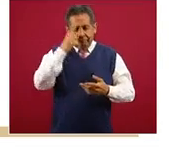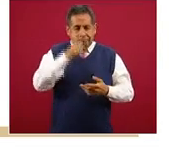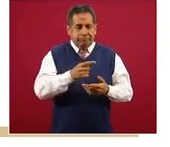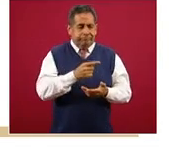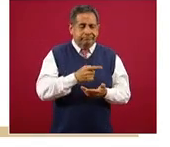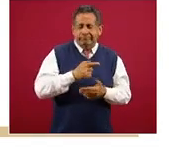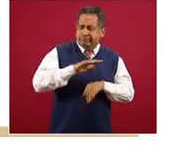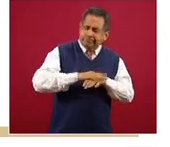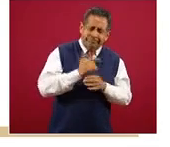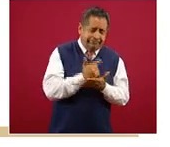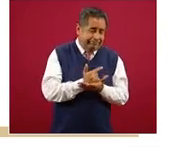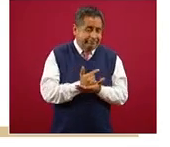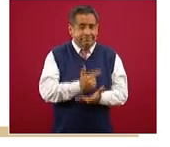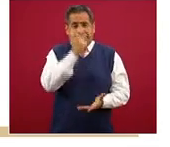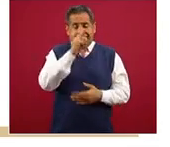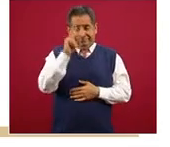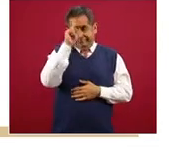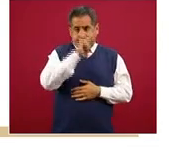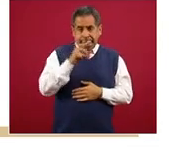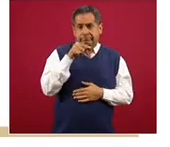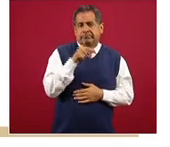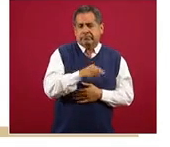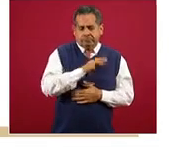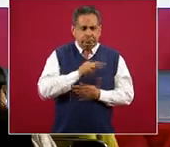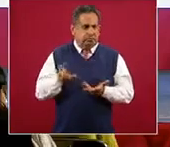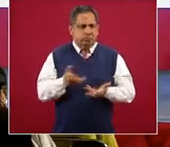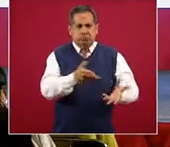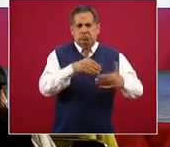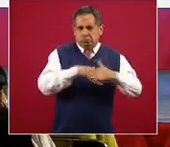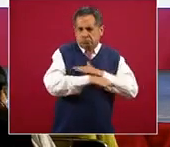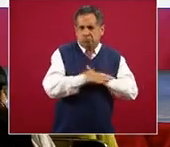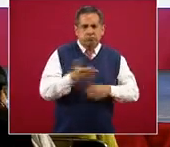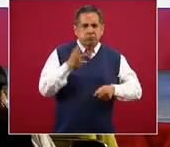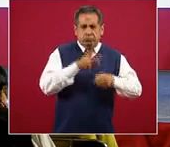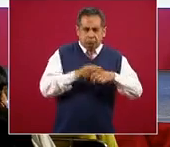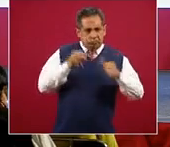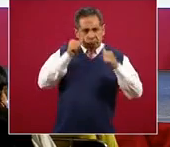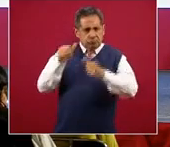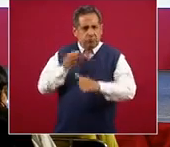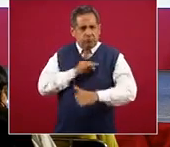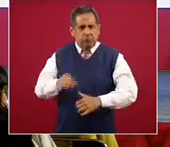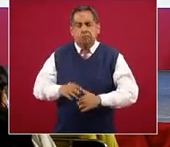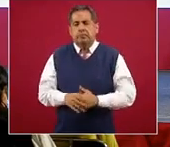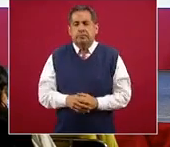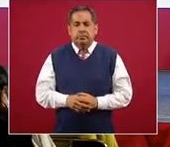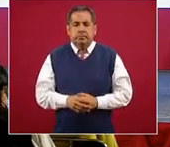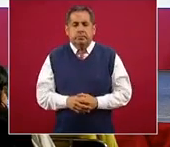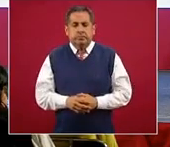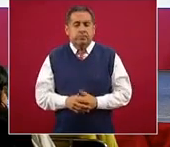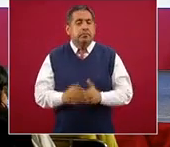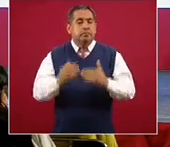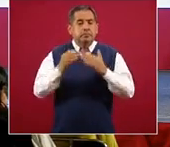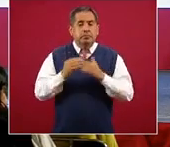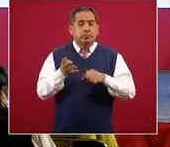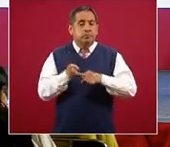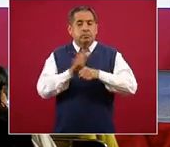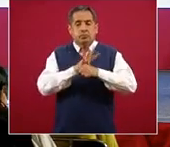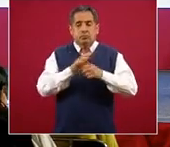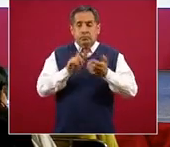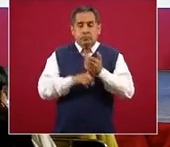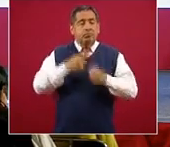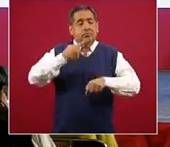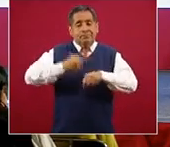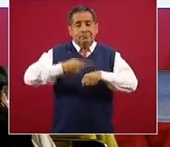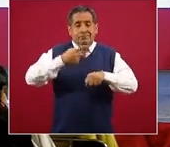para los pacientes más críticos. Pasemos ahora al componente de la afectación de COVID en los